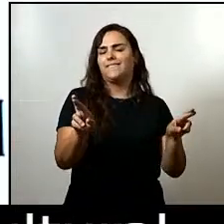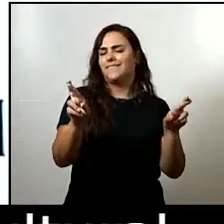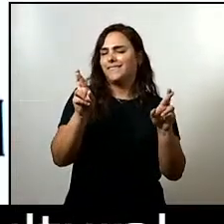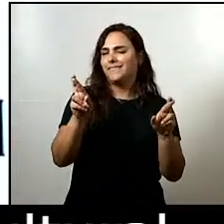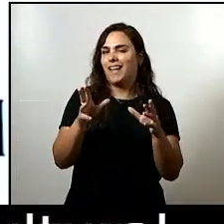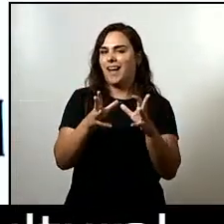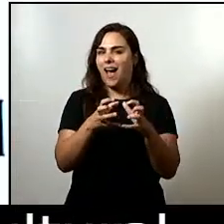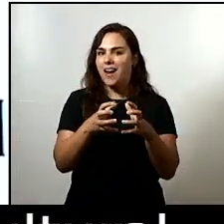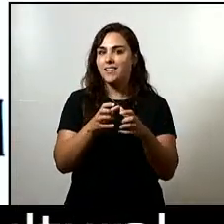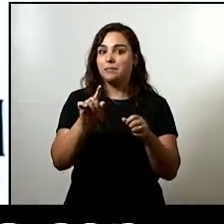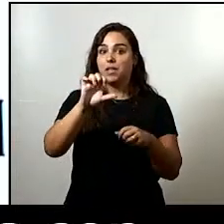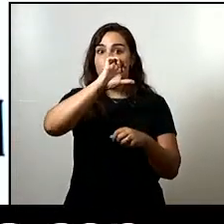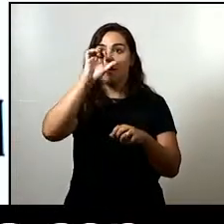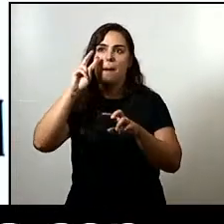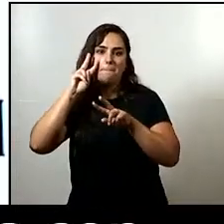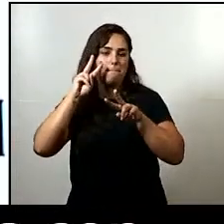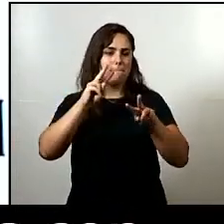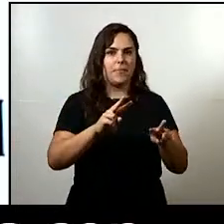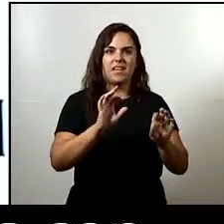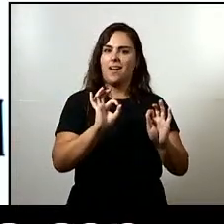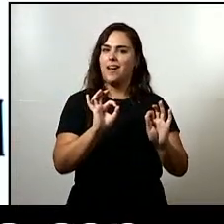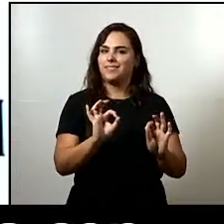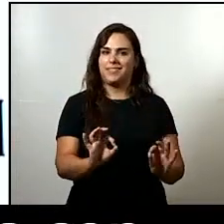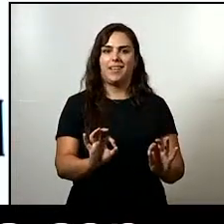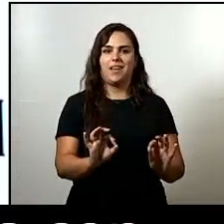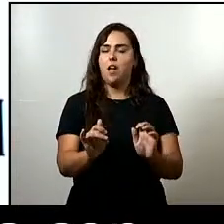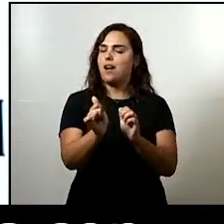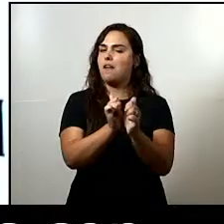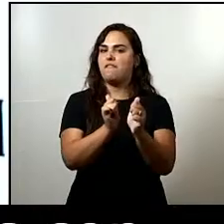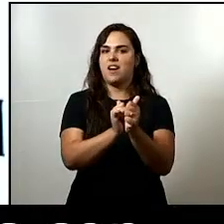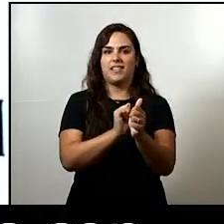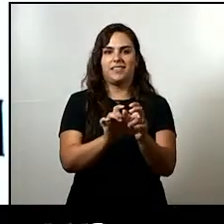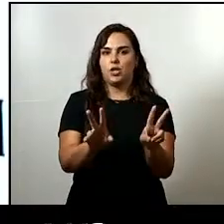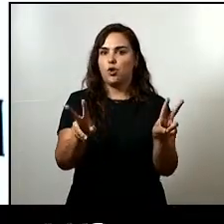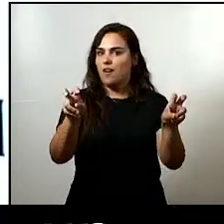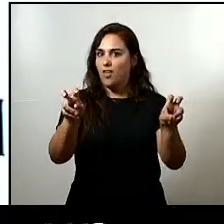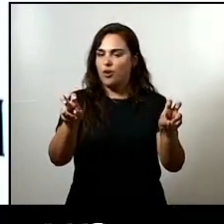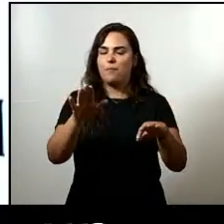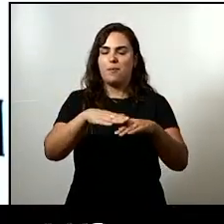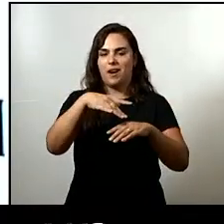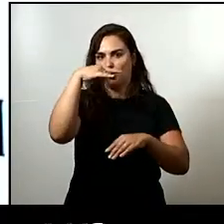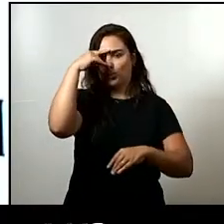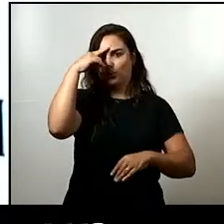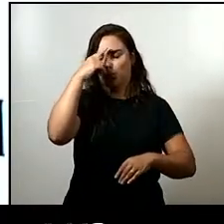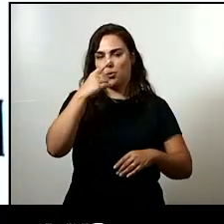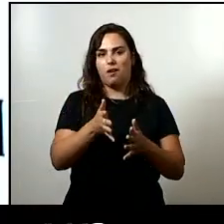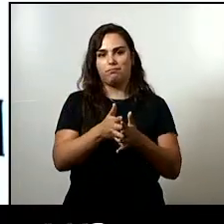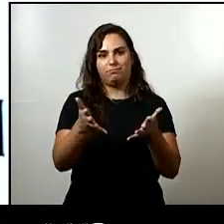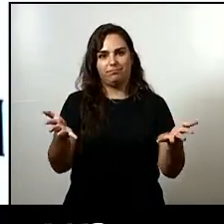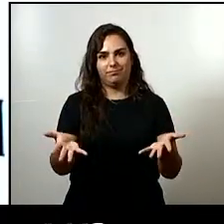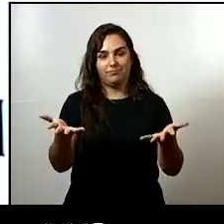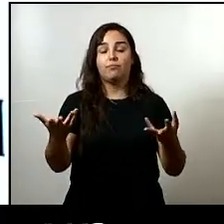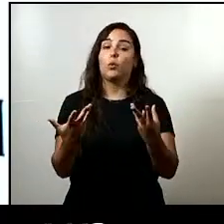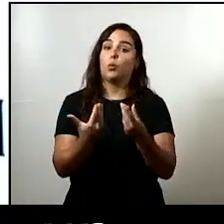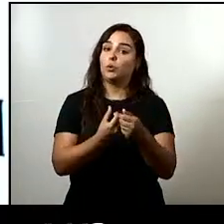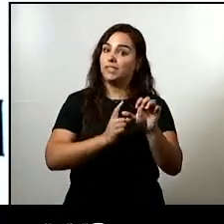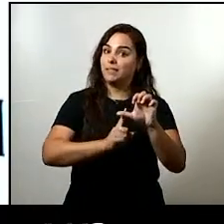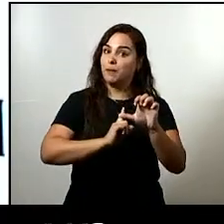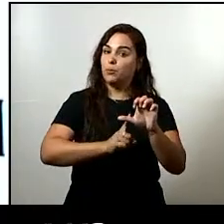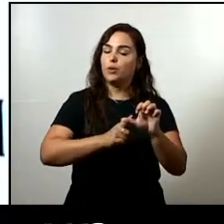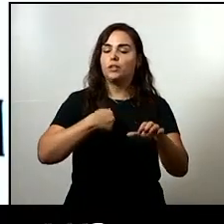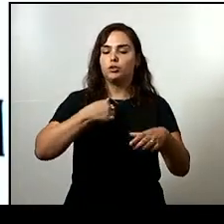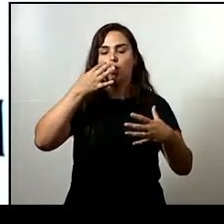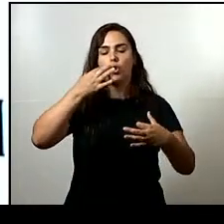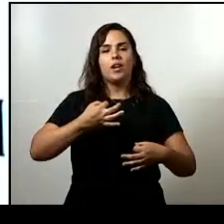ambición, que Europa nos mire como lo que somos, un referente innovador de la cultura. Desde la Junta de Extremadura creemos